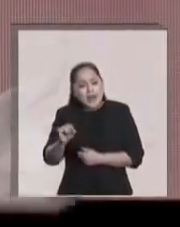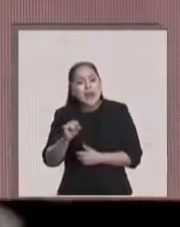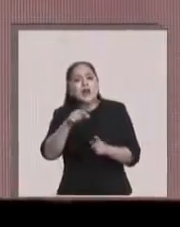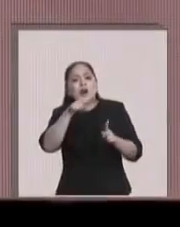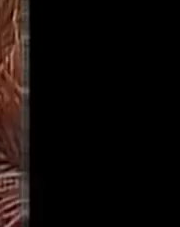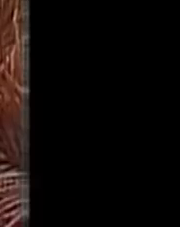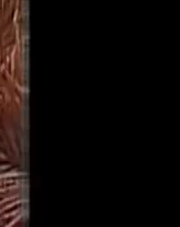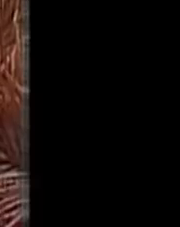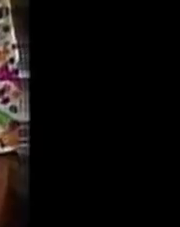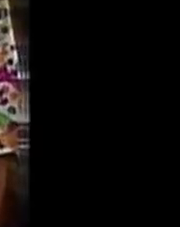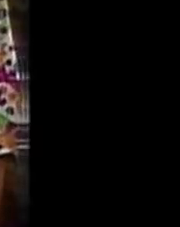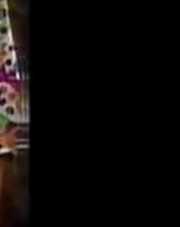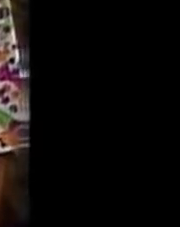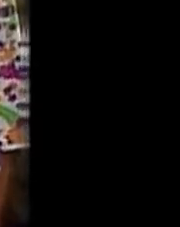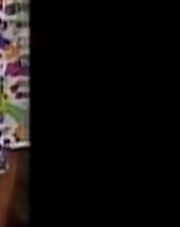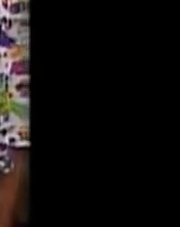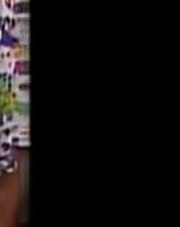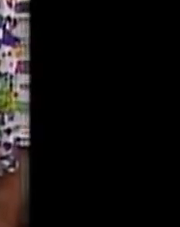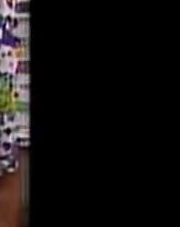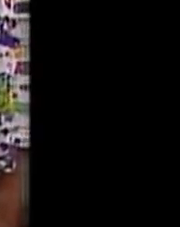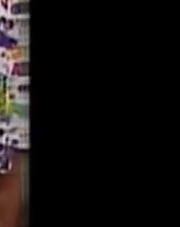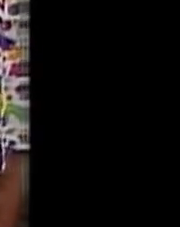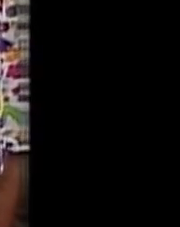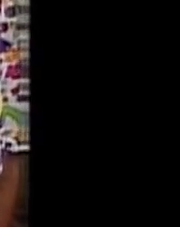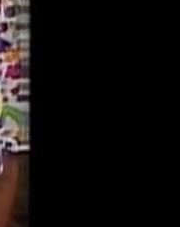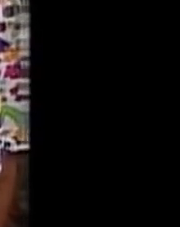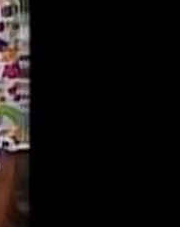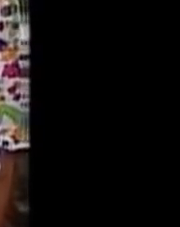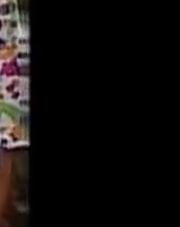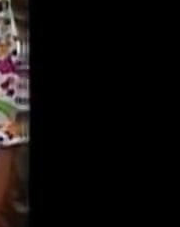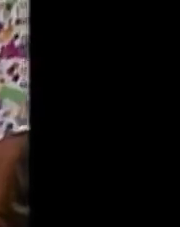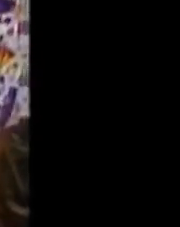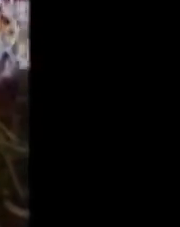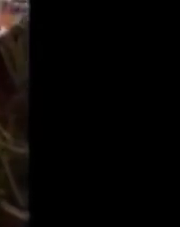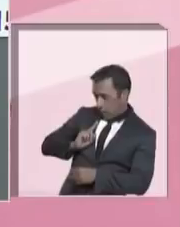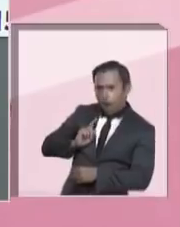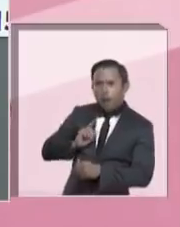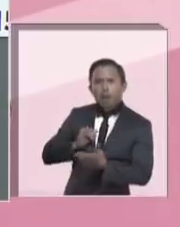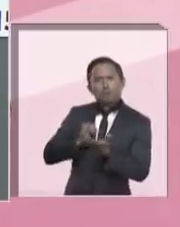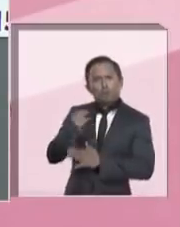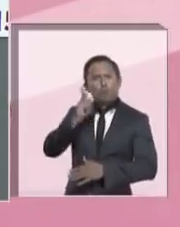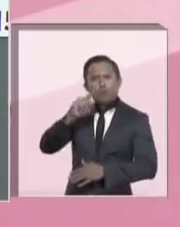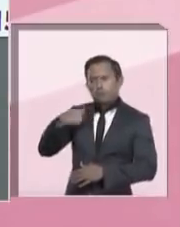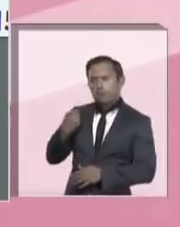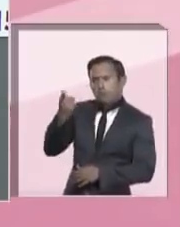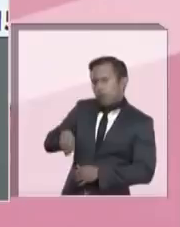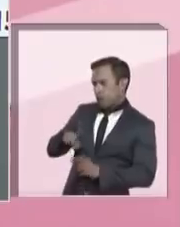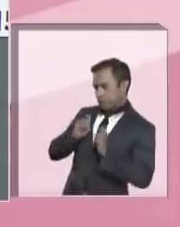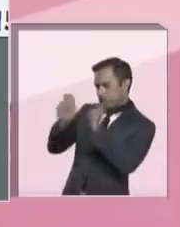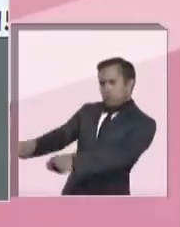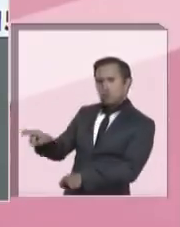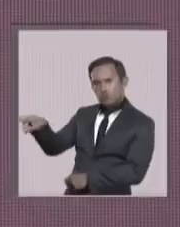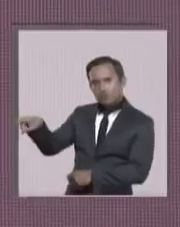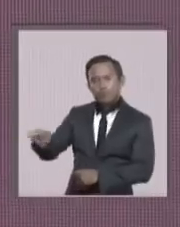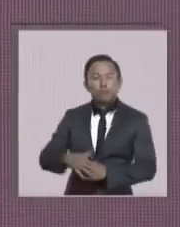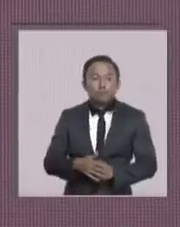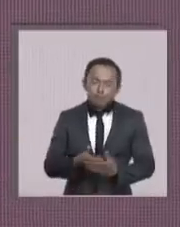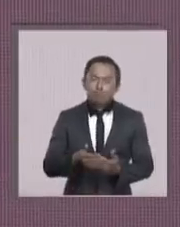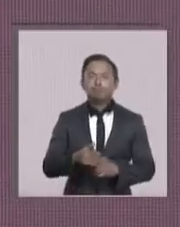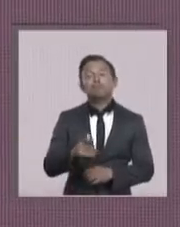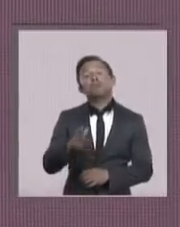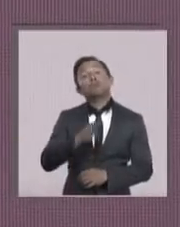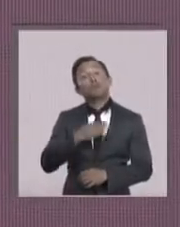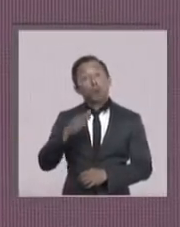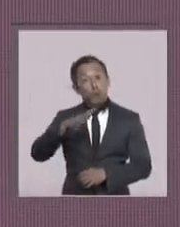sin rodeos. No lo sé, puede ser, a lo mejor, quién sabe, tal vez. Le hice una pregunta concreta a Andrés Manuel y